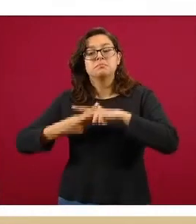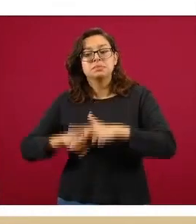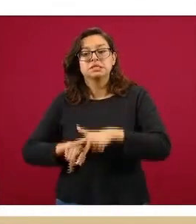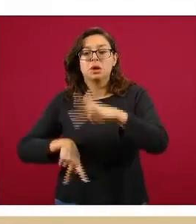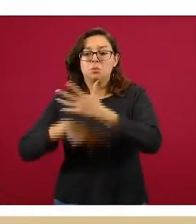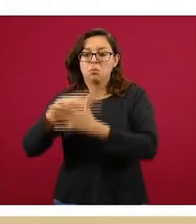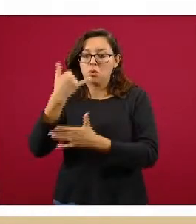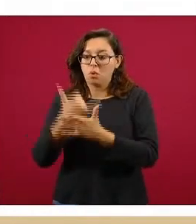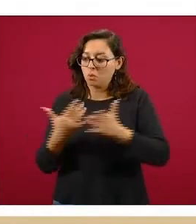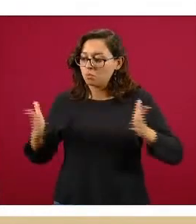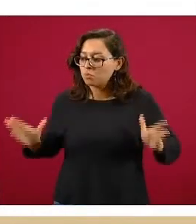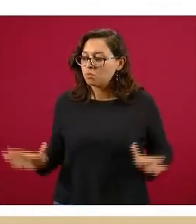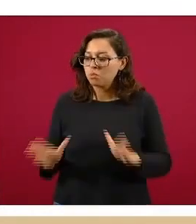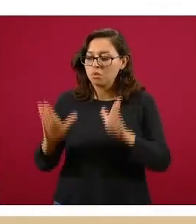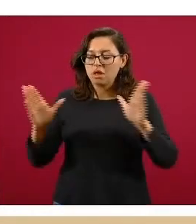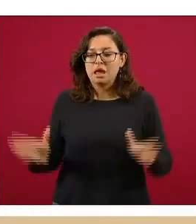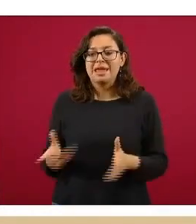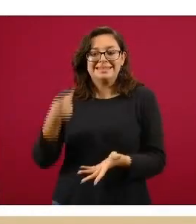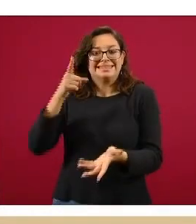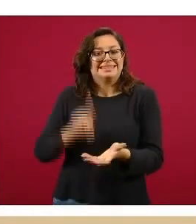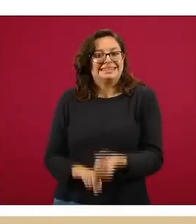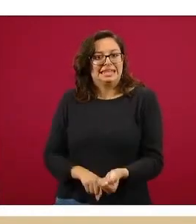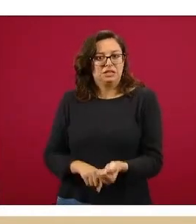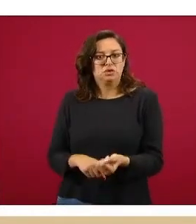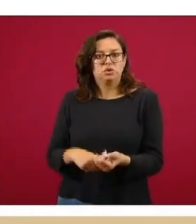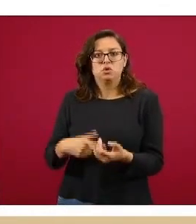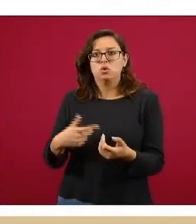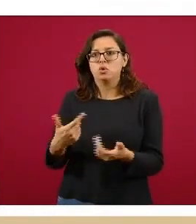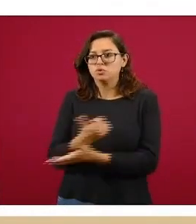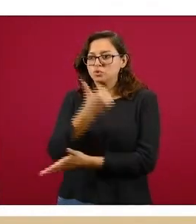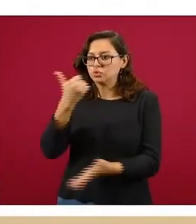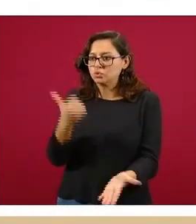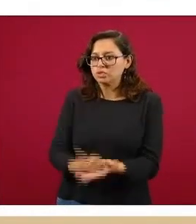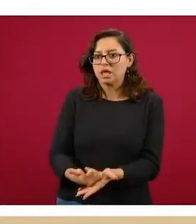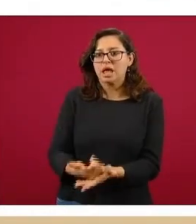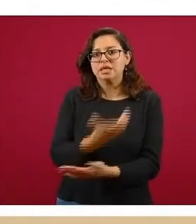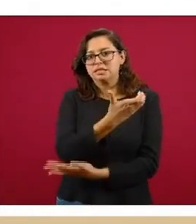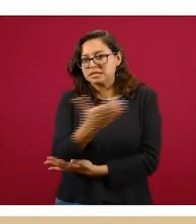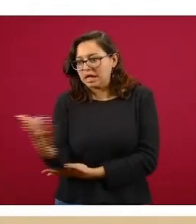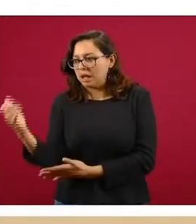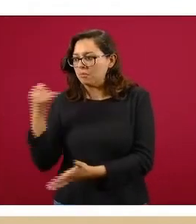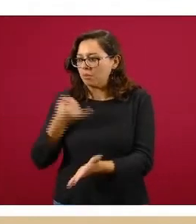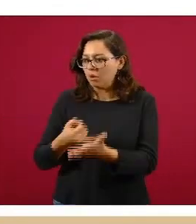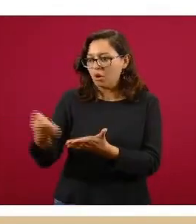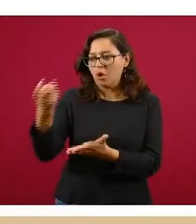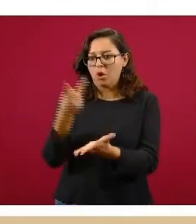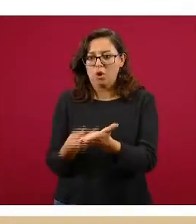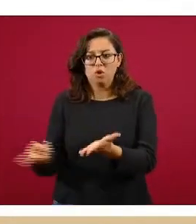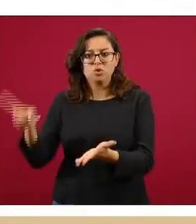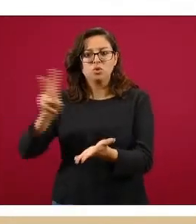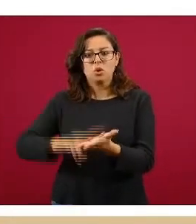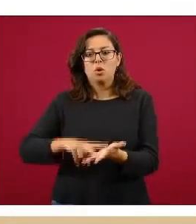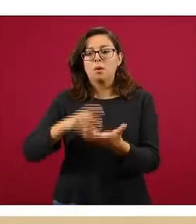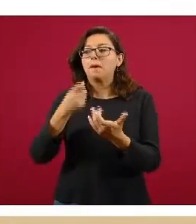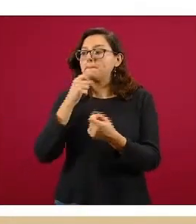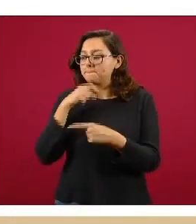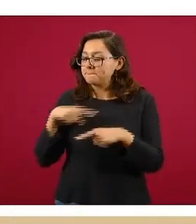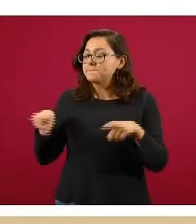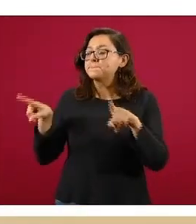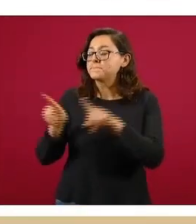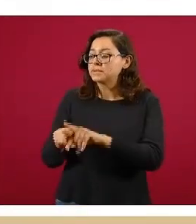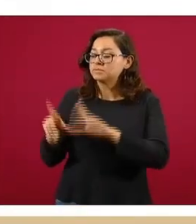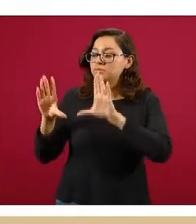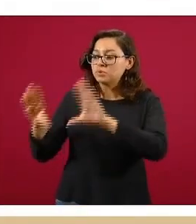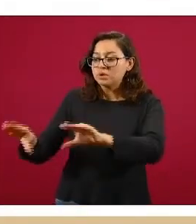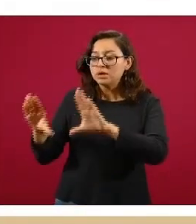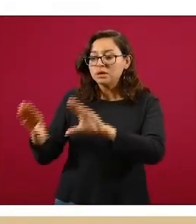el fomento de huertos urbanos desde las juventudes. No solamente los huertos en estos espacios, sino brindar las capacitaciones para que a partir